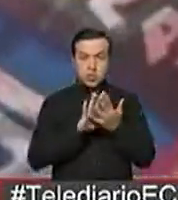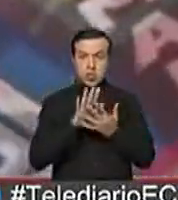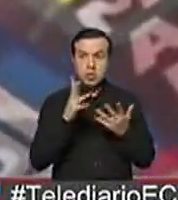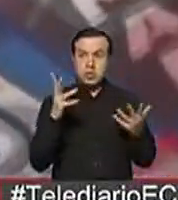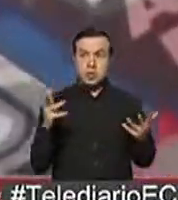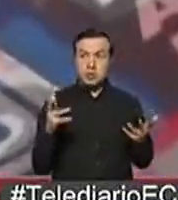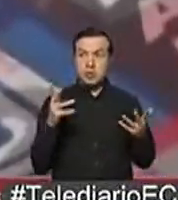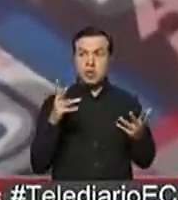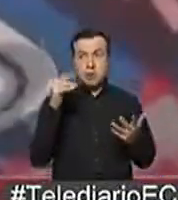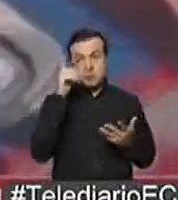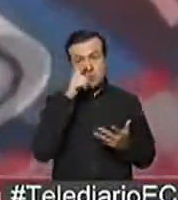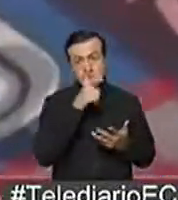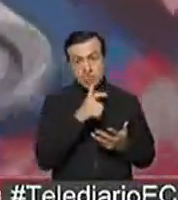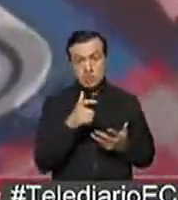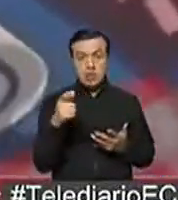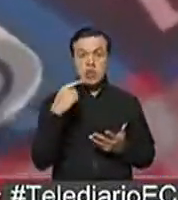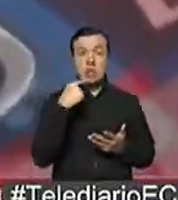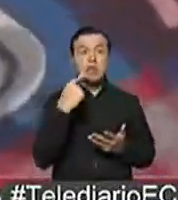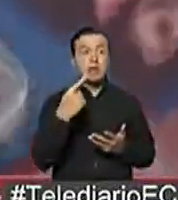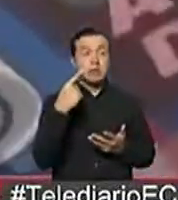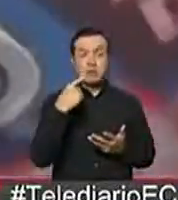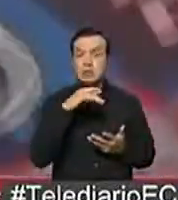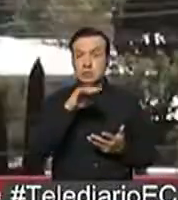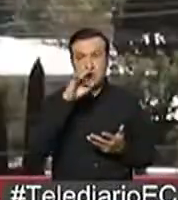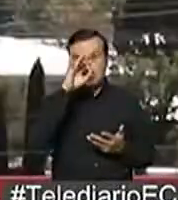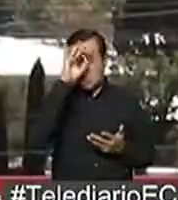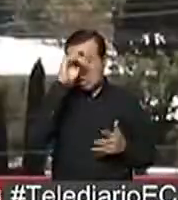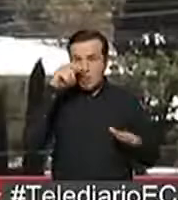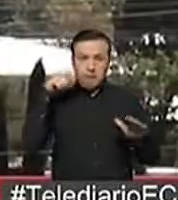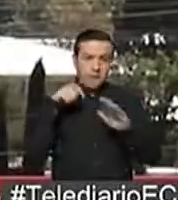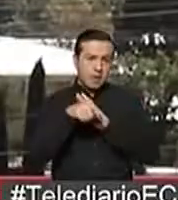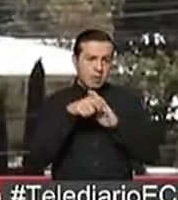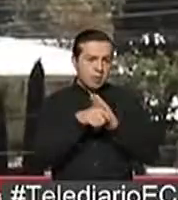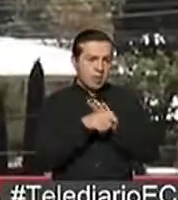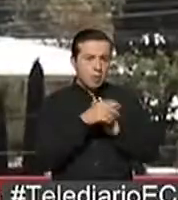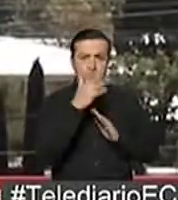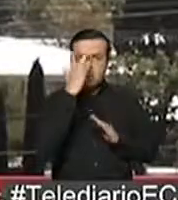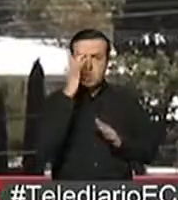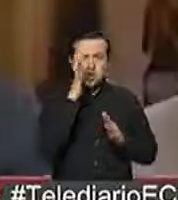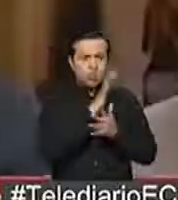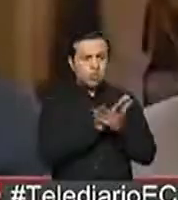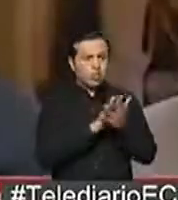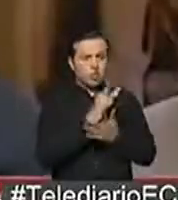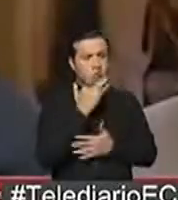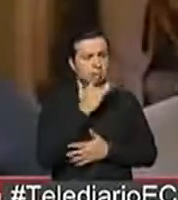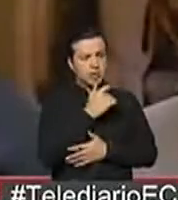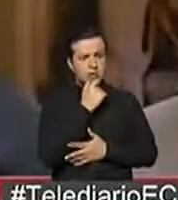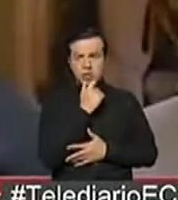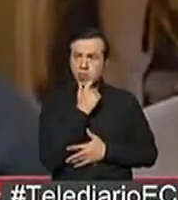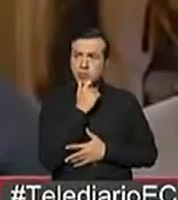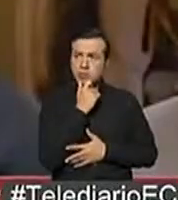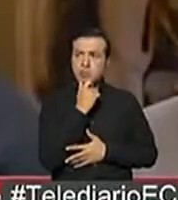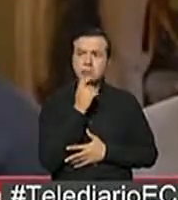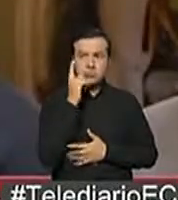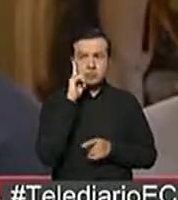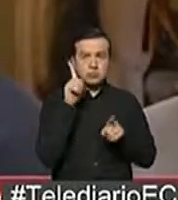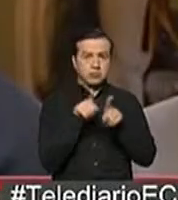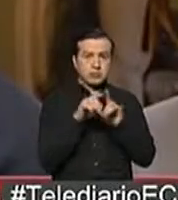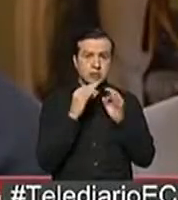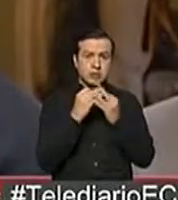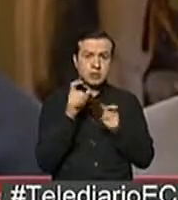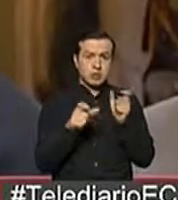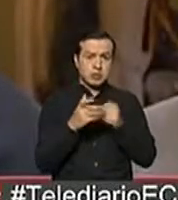mientras que la fiscal del caso dijo desconocer si la masacre se debió a una confusión, algo en lo que también coinciden los familiares de